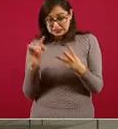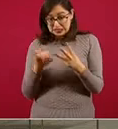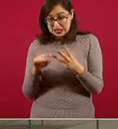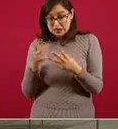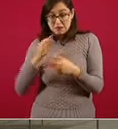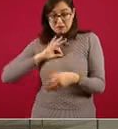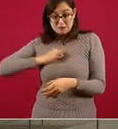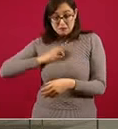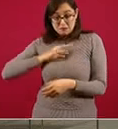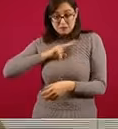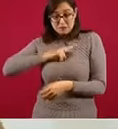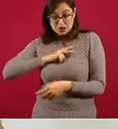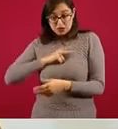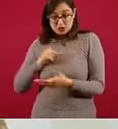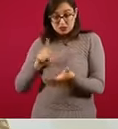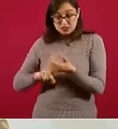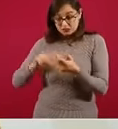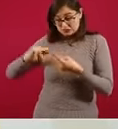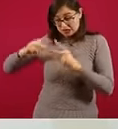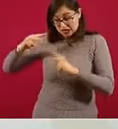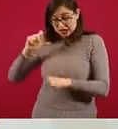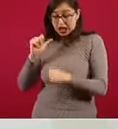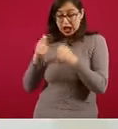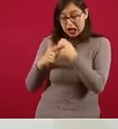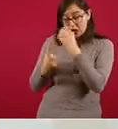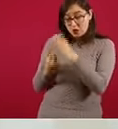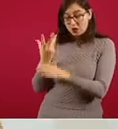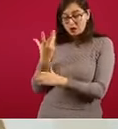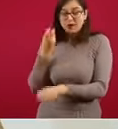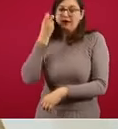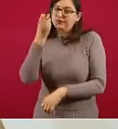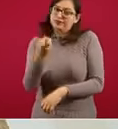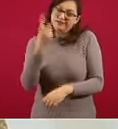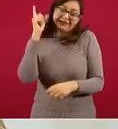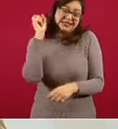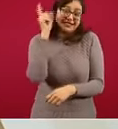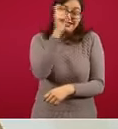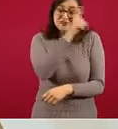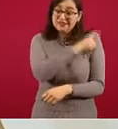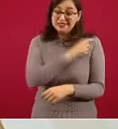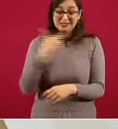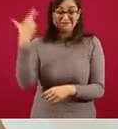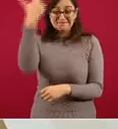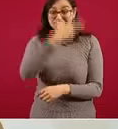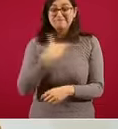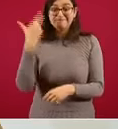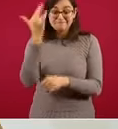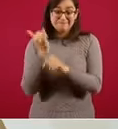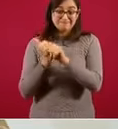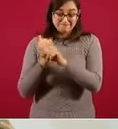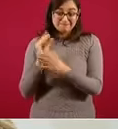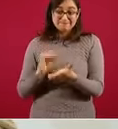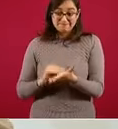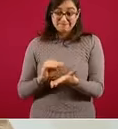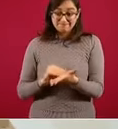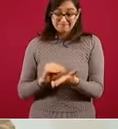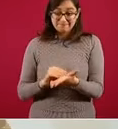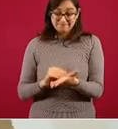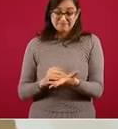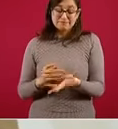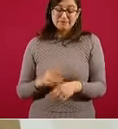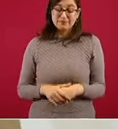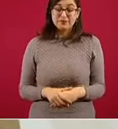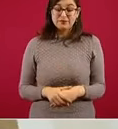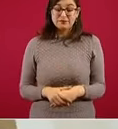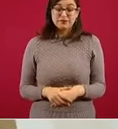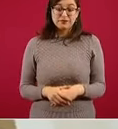del virus que explica esta transmisión? Entonces es complejo y por eso es una cosa que aún está en investigación. Eso lo están